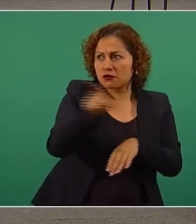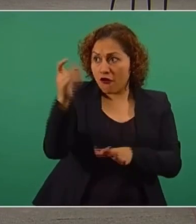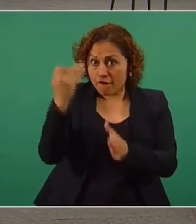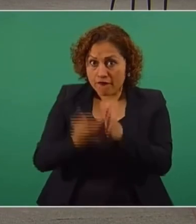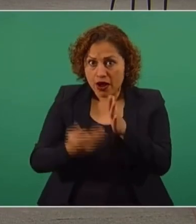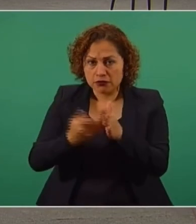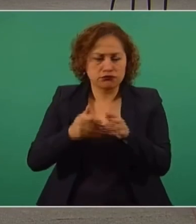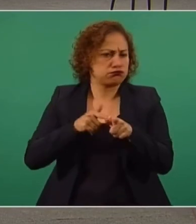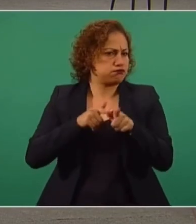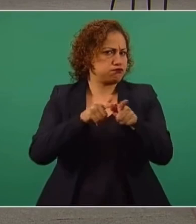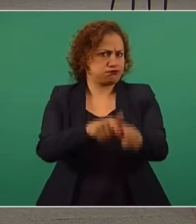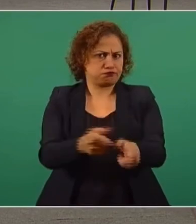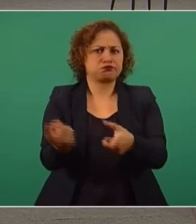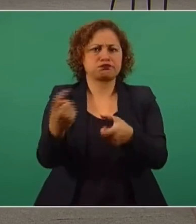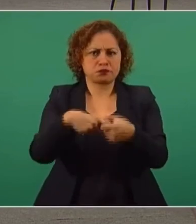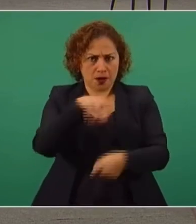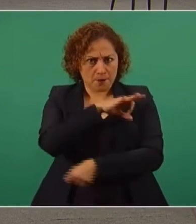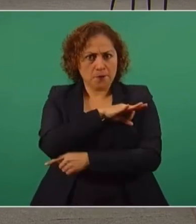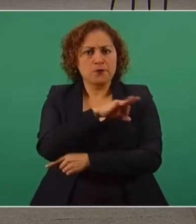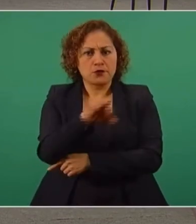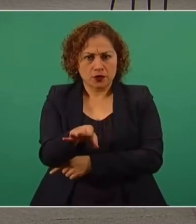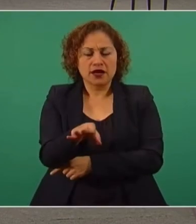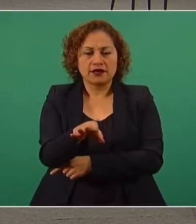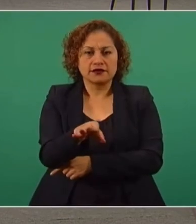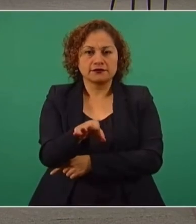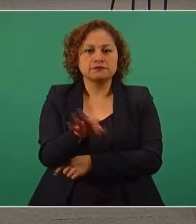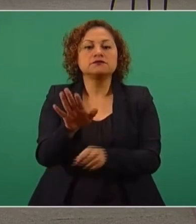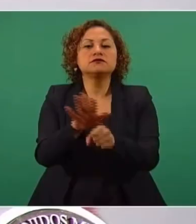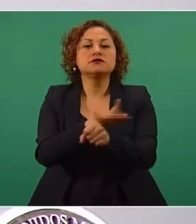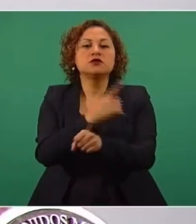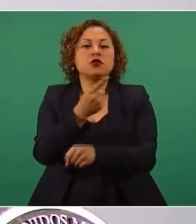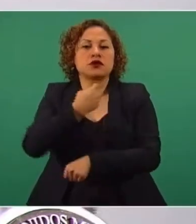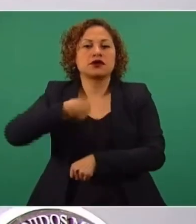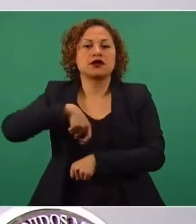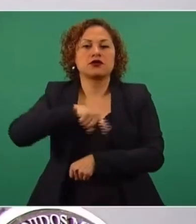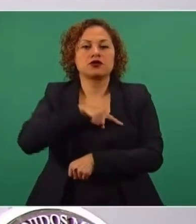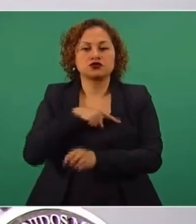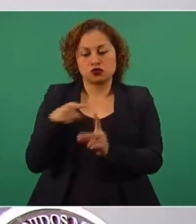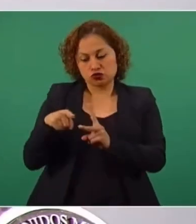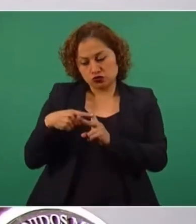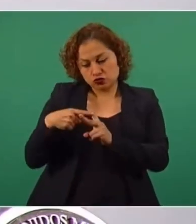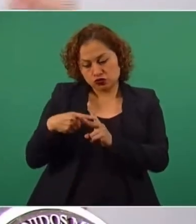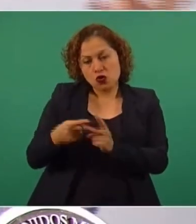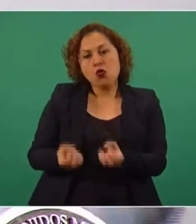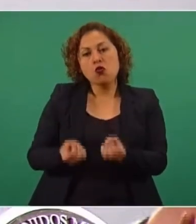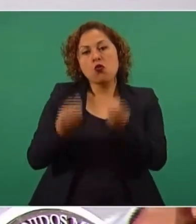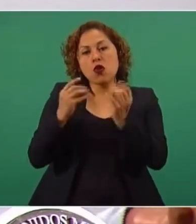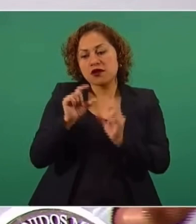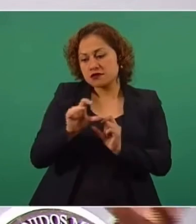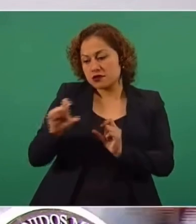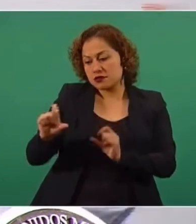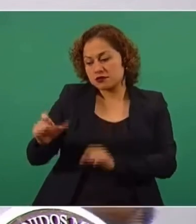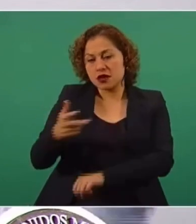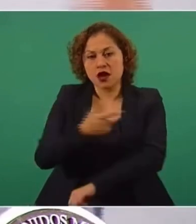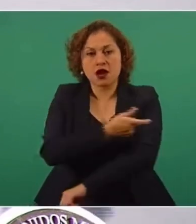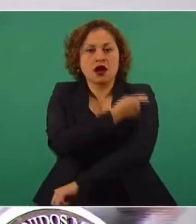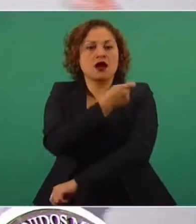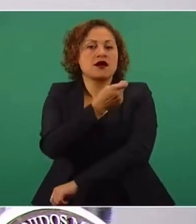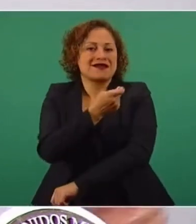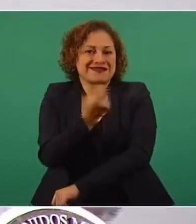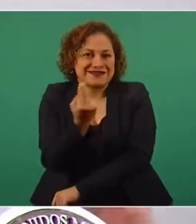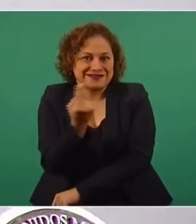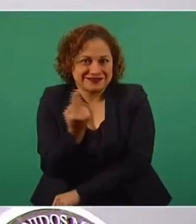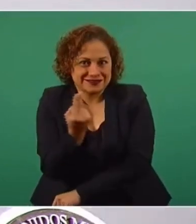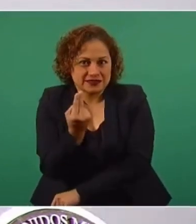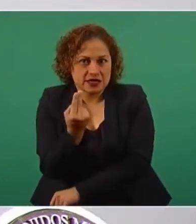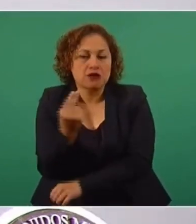se traza para tener la cantidad de vacunas suficiente y no pasa nada si hay de más, porque esas se siguen